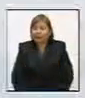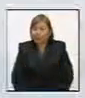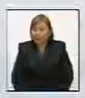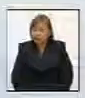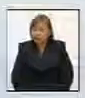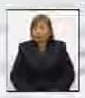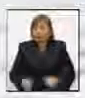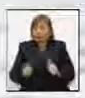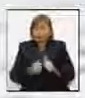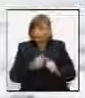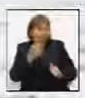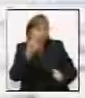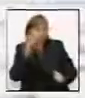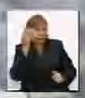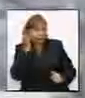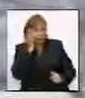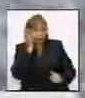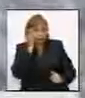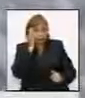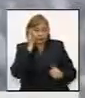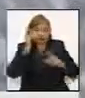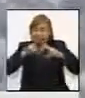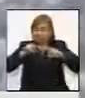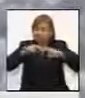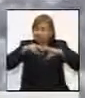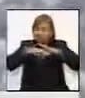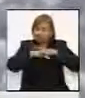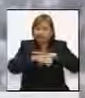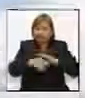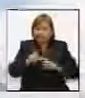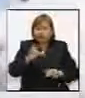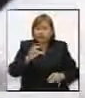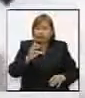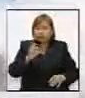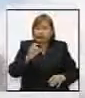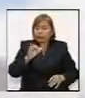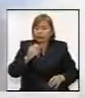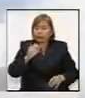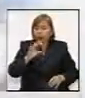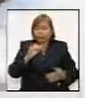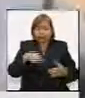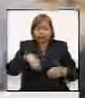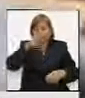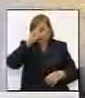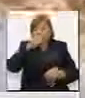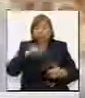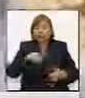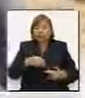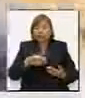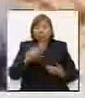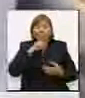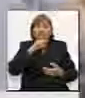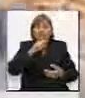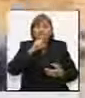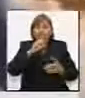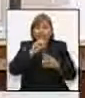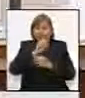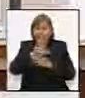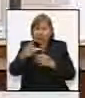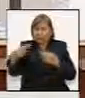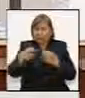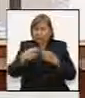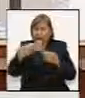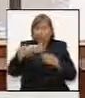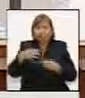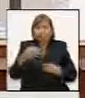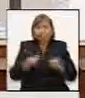Con el fin de conocer el estado actual de las exploraciones de litio y uranio en nuestro país, el Grupo de Trabajo de Metales Radiactivos, que coordina